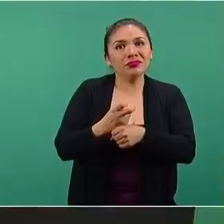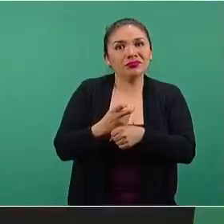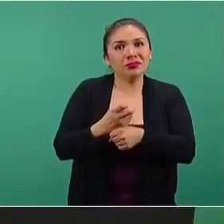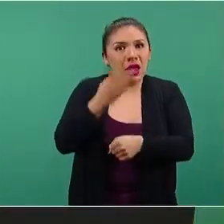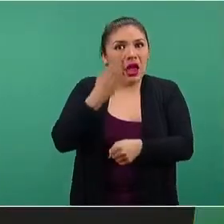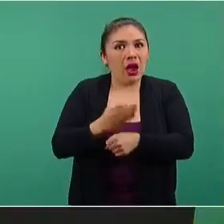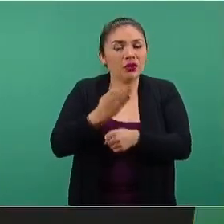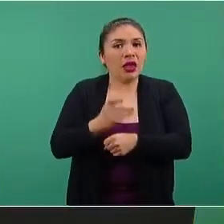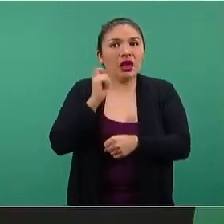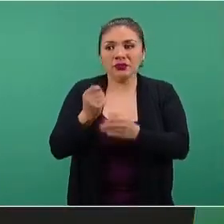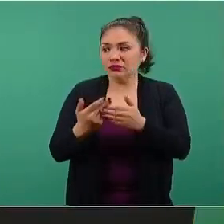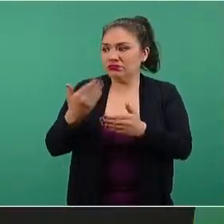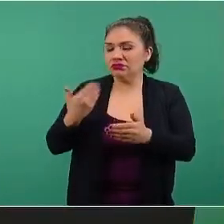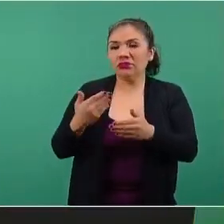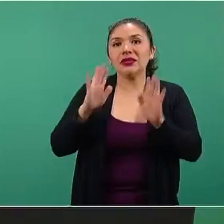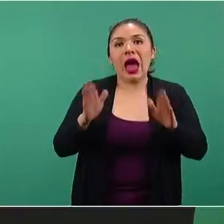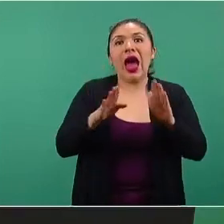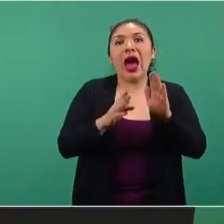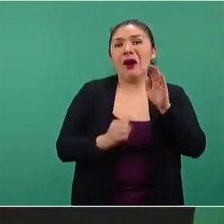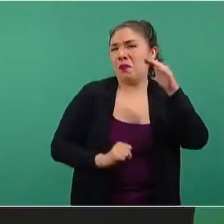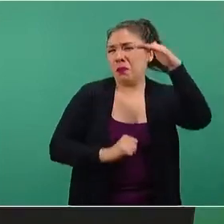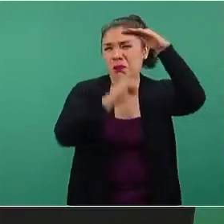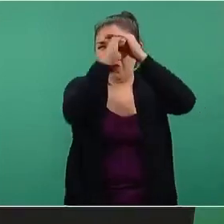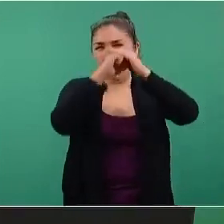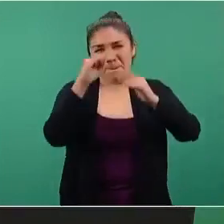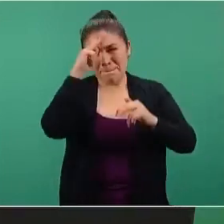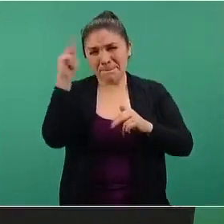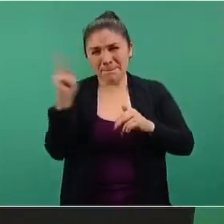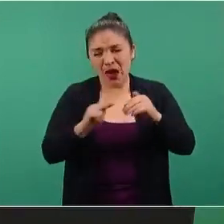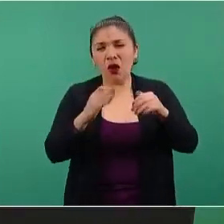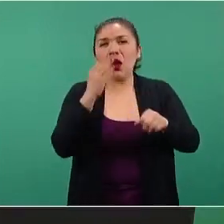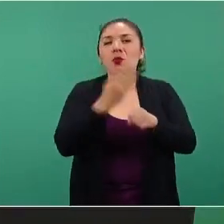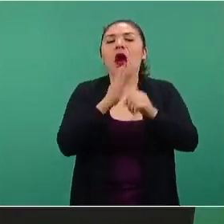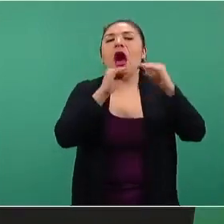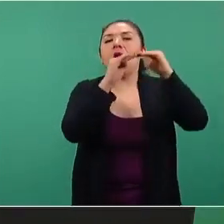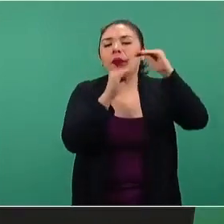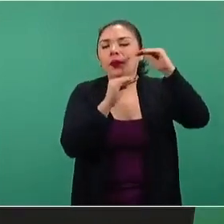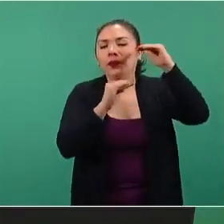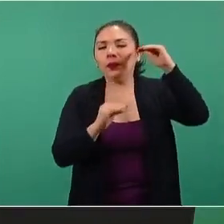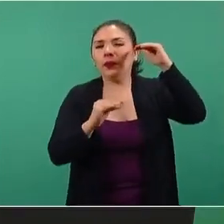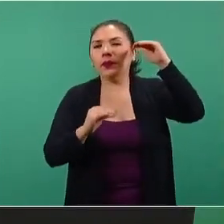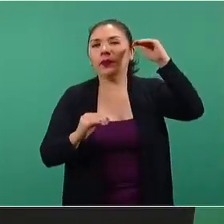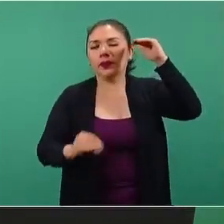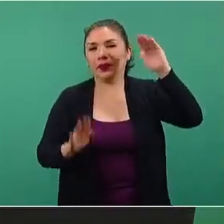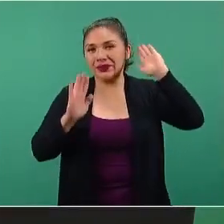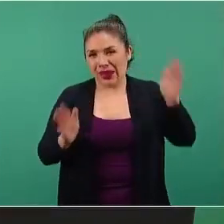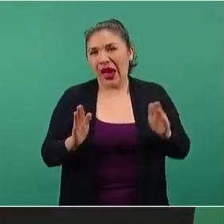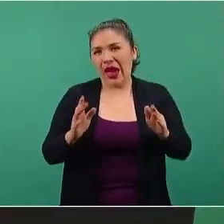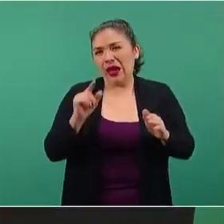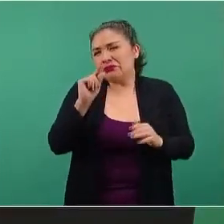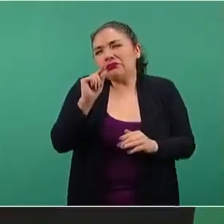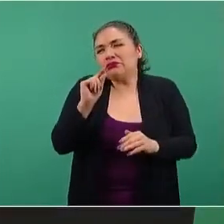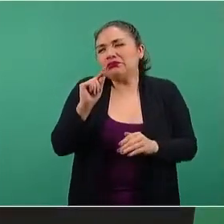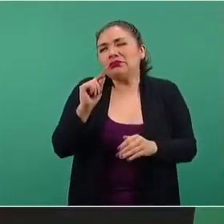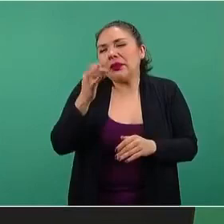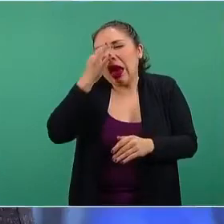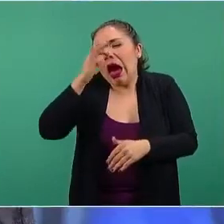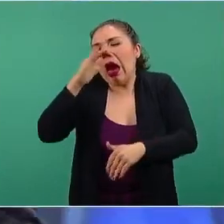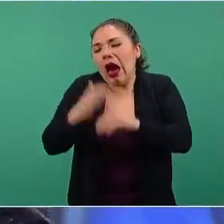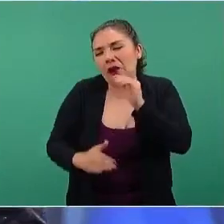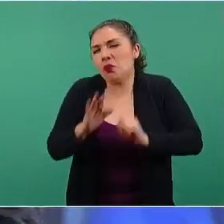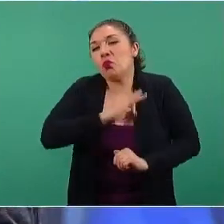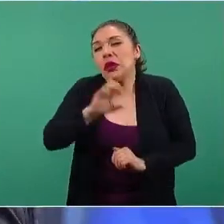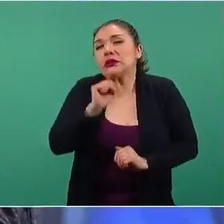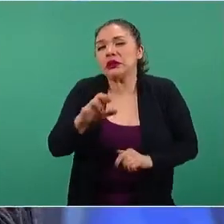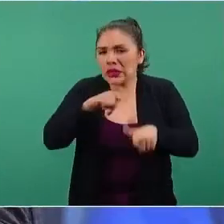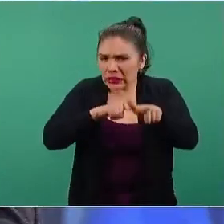pues básicamente ahorita concluyendo, por decir un término, ¿no? Que puede